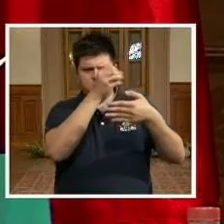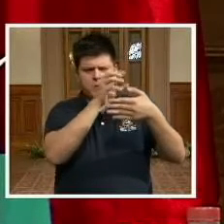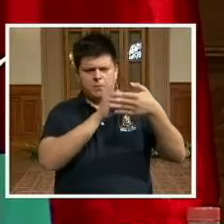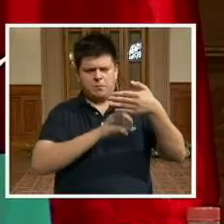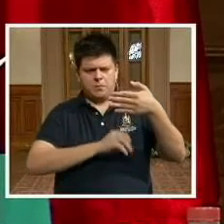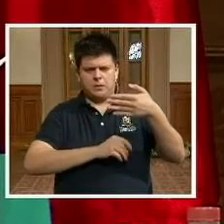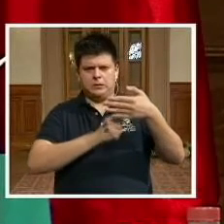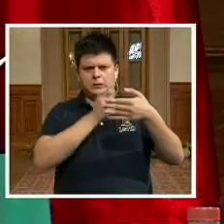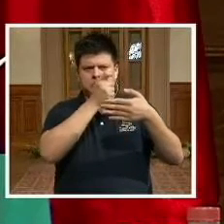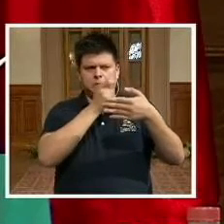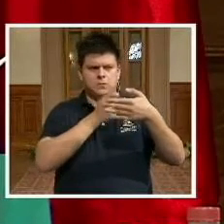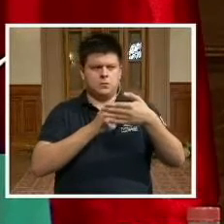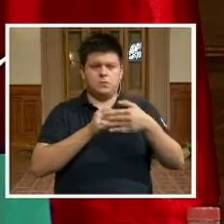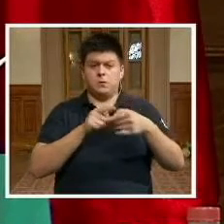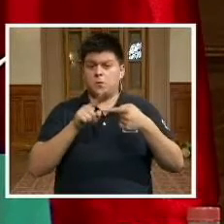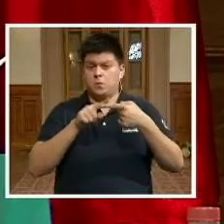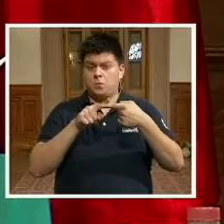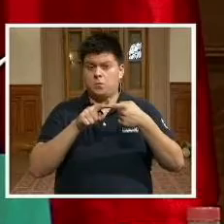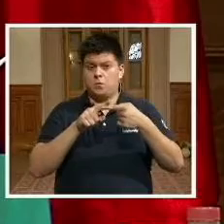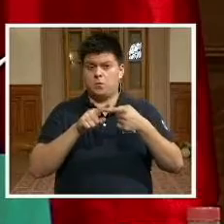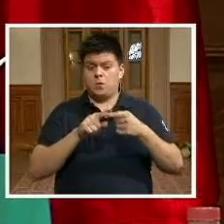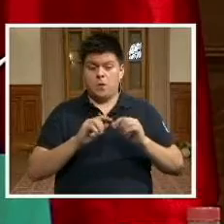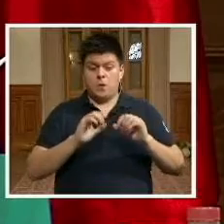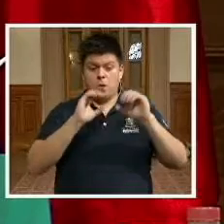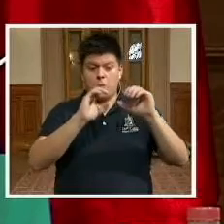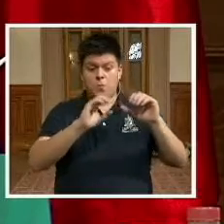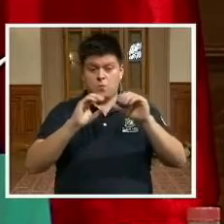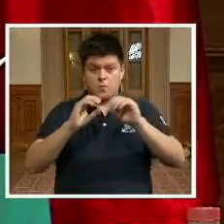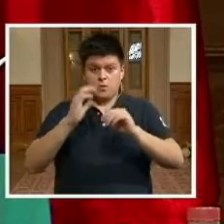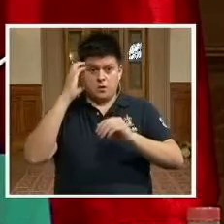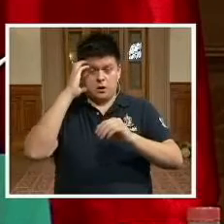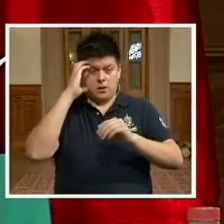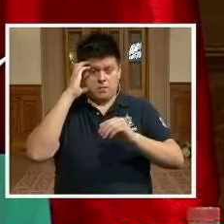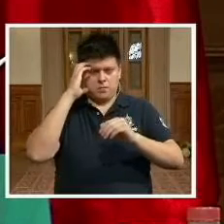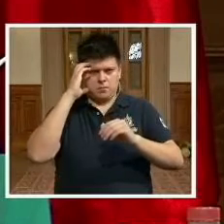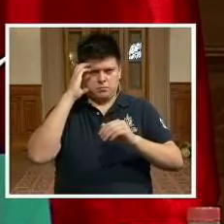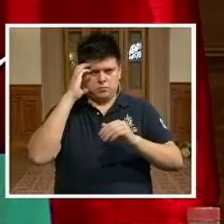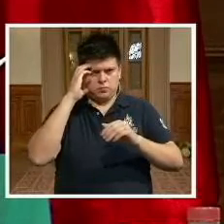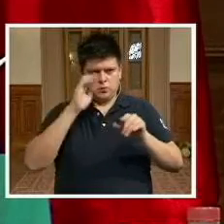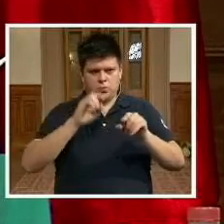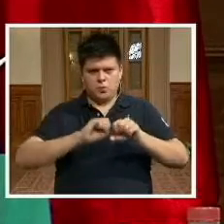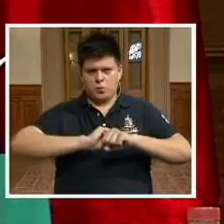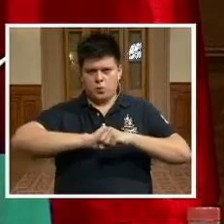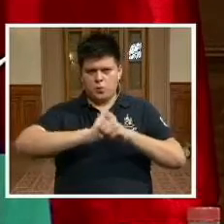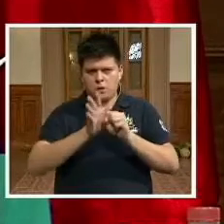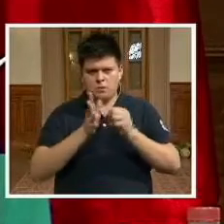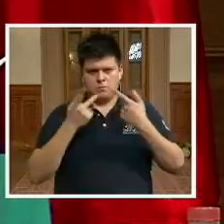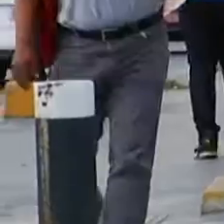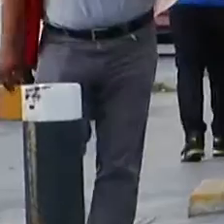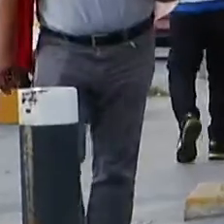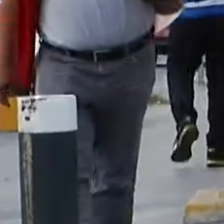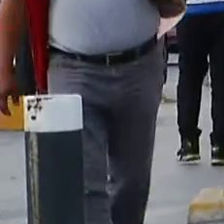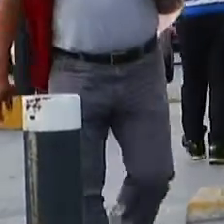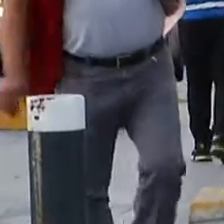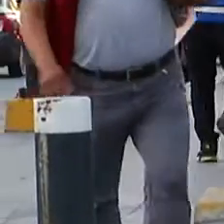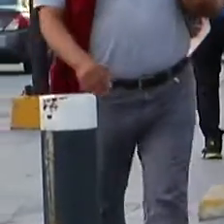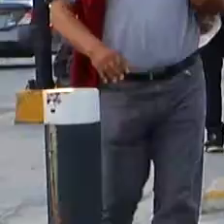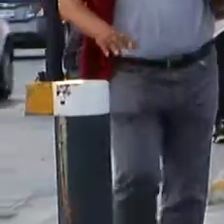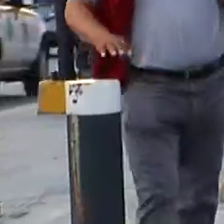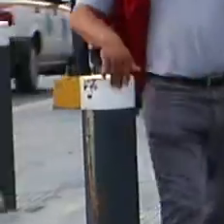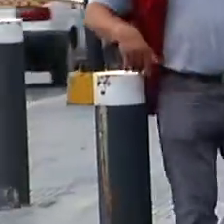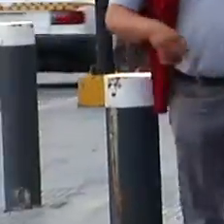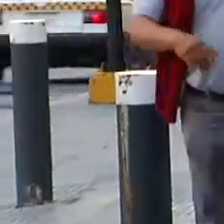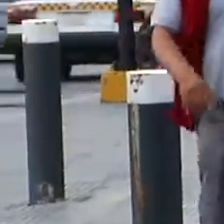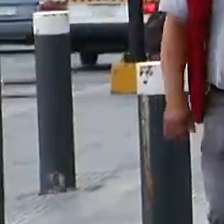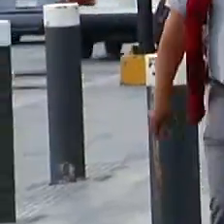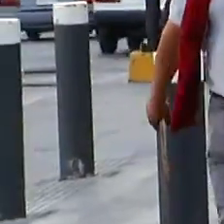de camas de pacientes COVID y la ocupación de camas de terapia intensiva. Señaló que el número